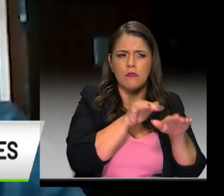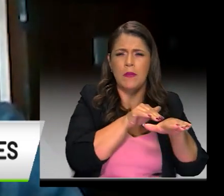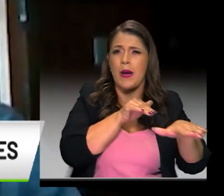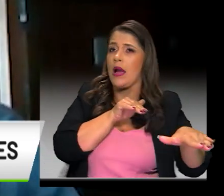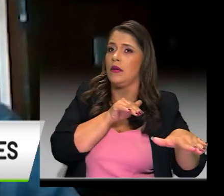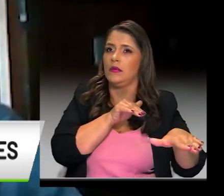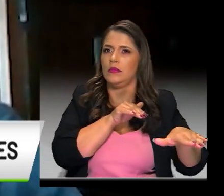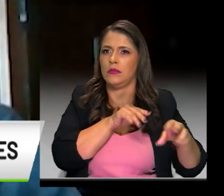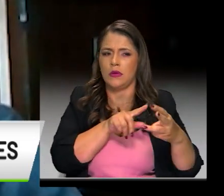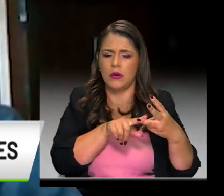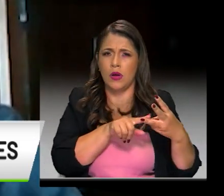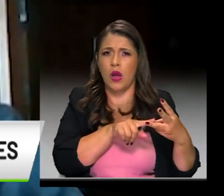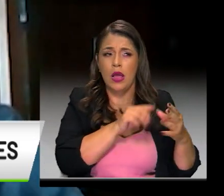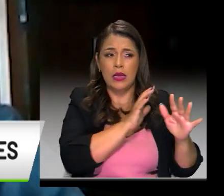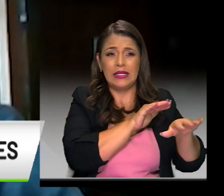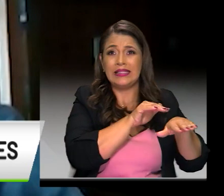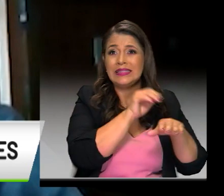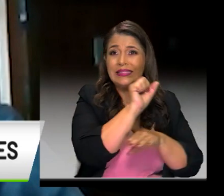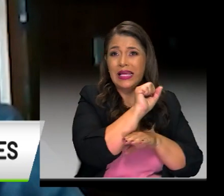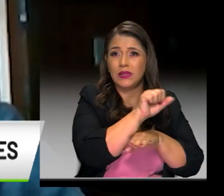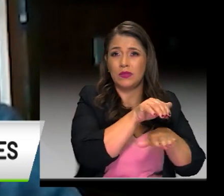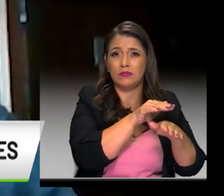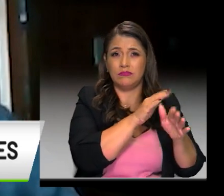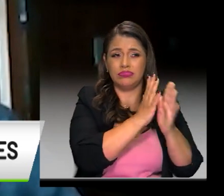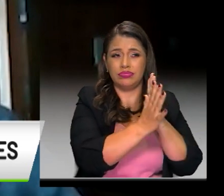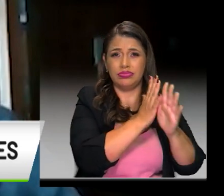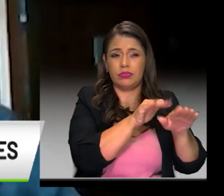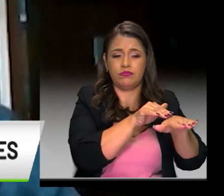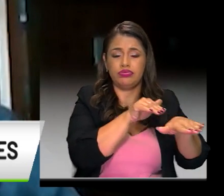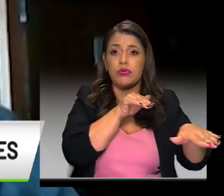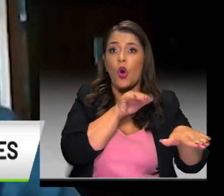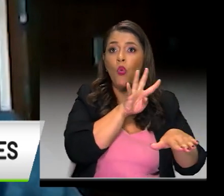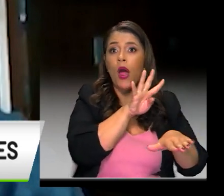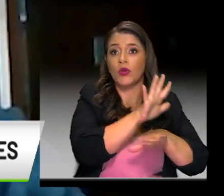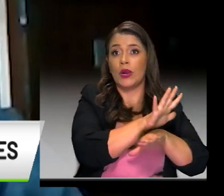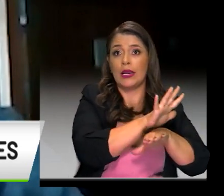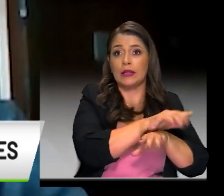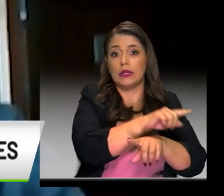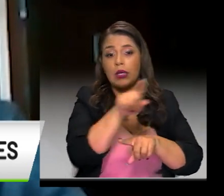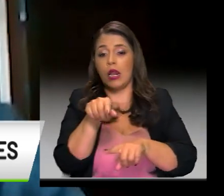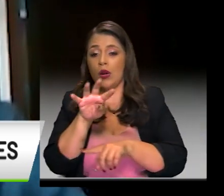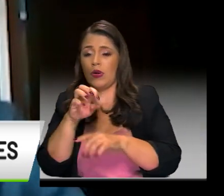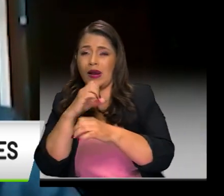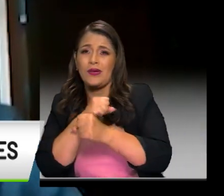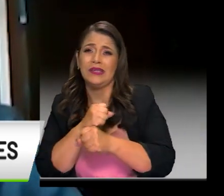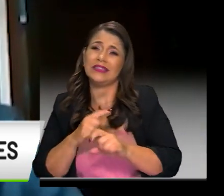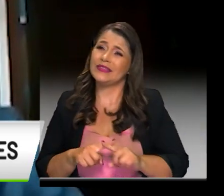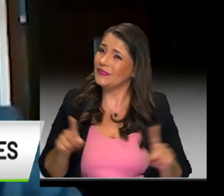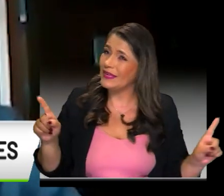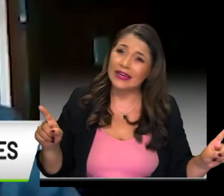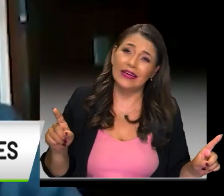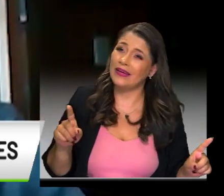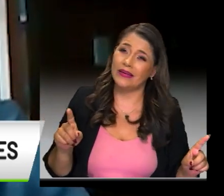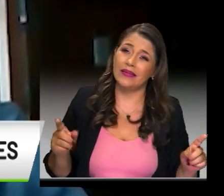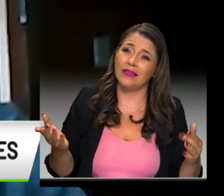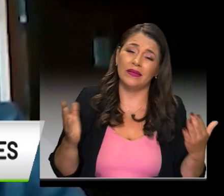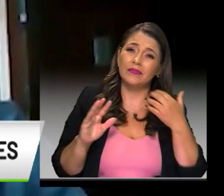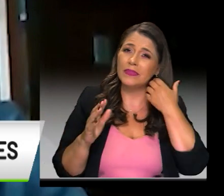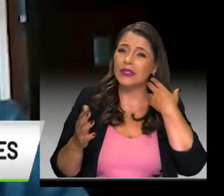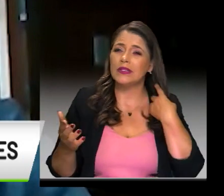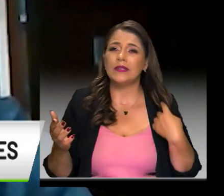mismo la congestión en La Candelaria a las 4 de la tarde que a las 9 de la noche, ¿cierto? Entonces las variables